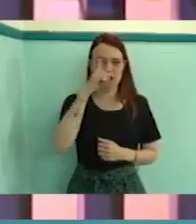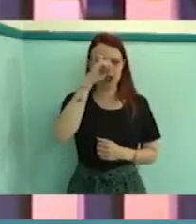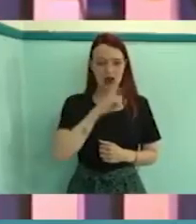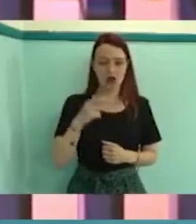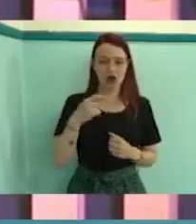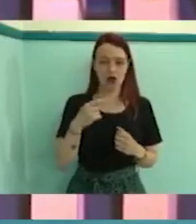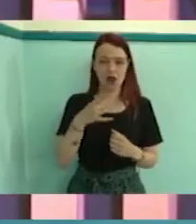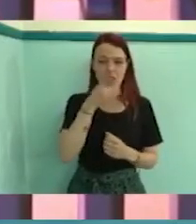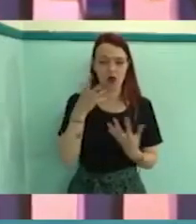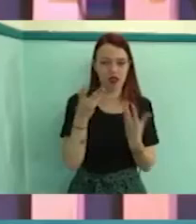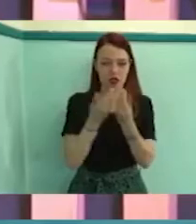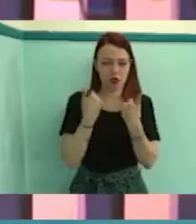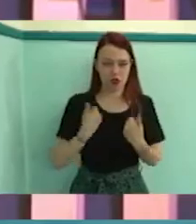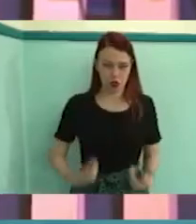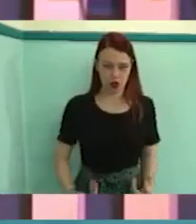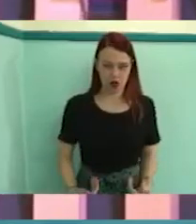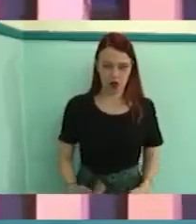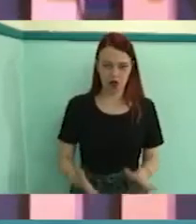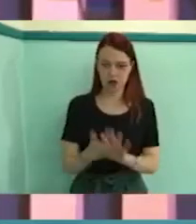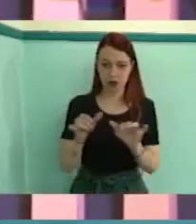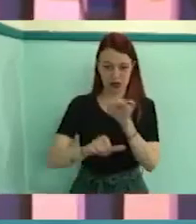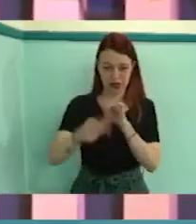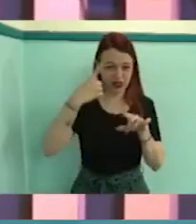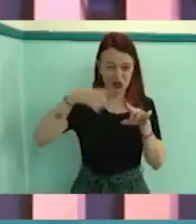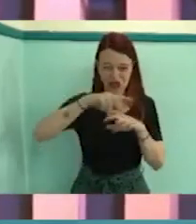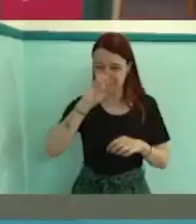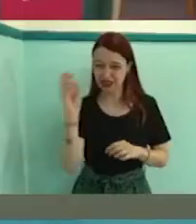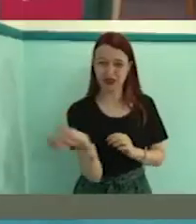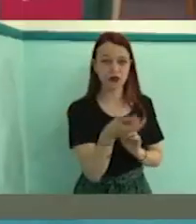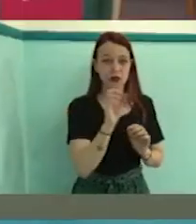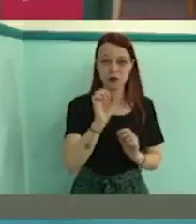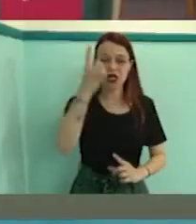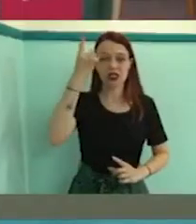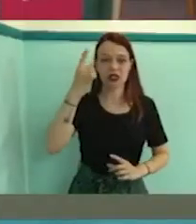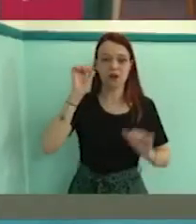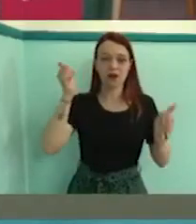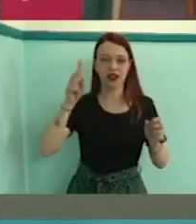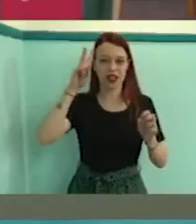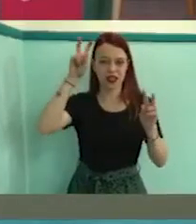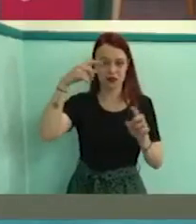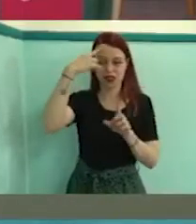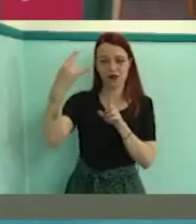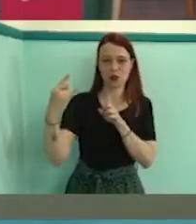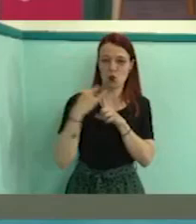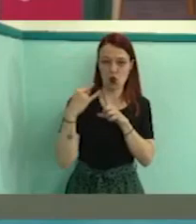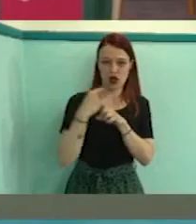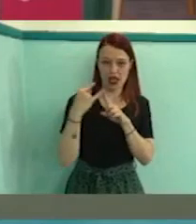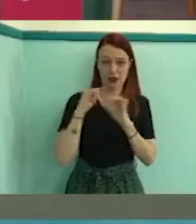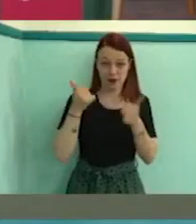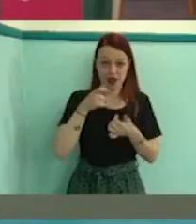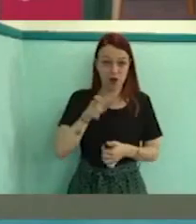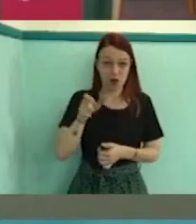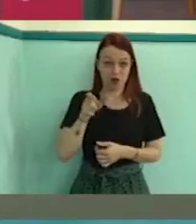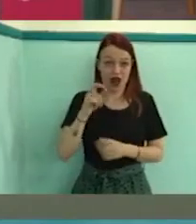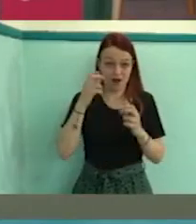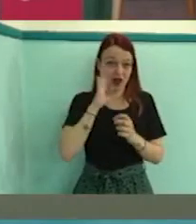cuerpo a partir de ahí pasaron muchas cosas en mi vida principalmente todo empezado con el bullying que se desarrolló a raíz de esa palabra